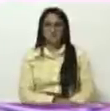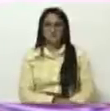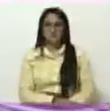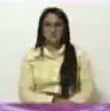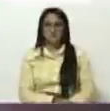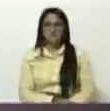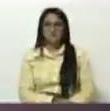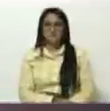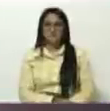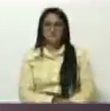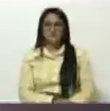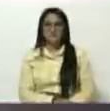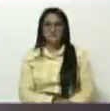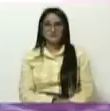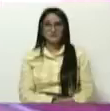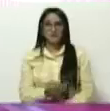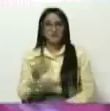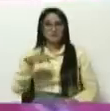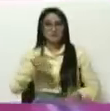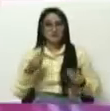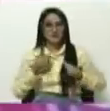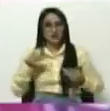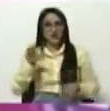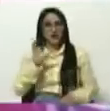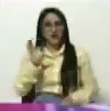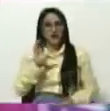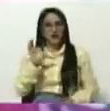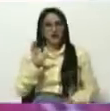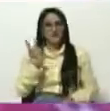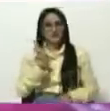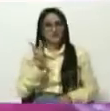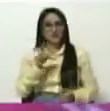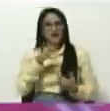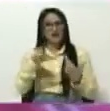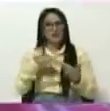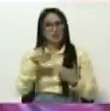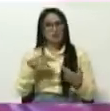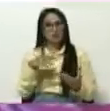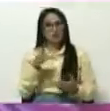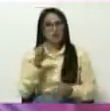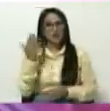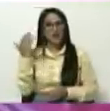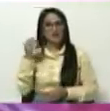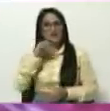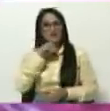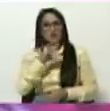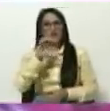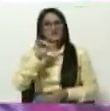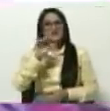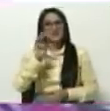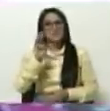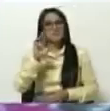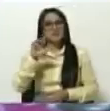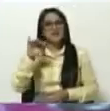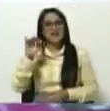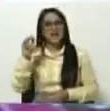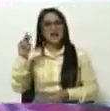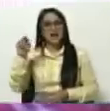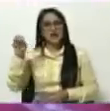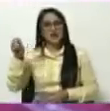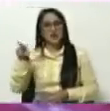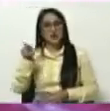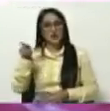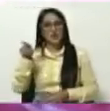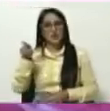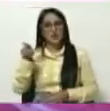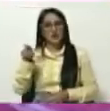cuando y vieron aquí en Caracas y en Venezuela la revolución que dirigía Cipriano Castro, derrocado después por la oligarquía y